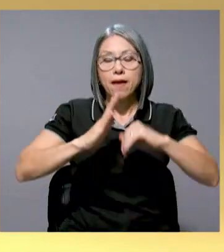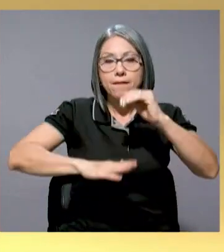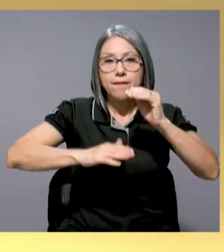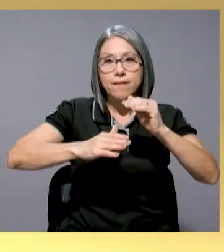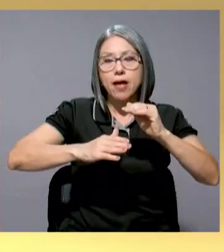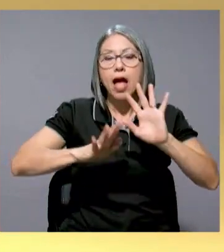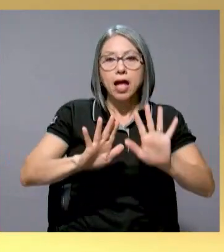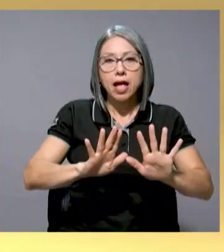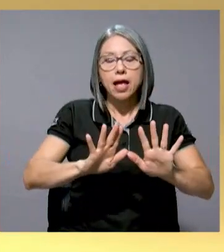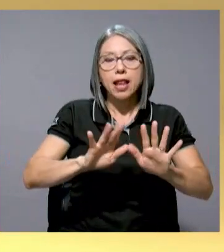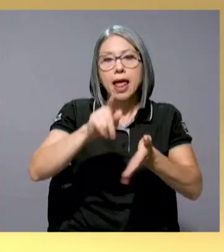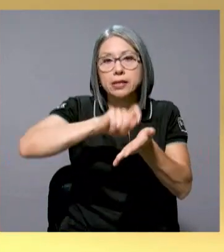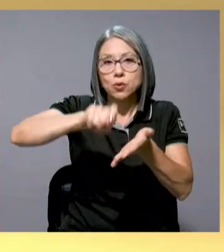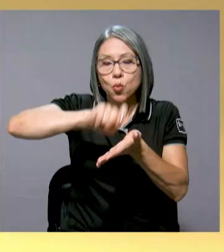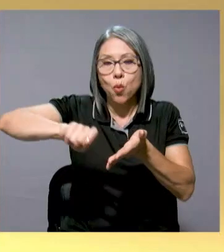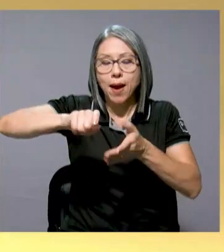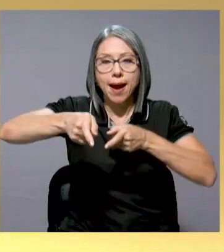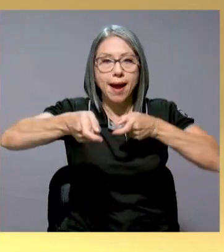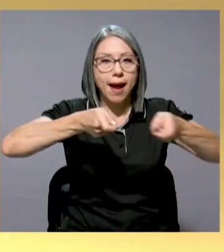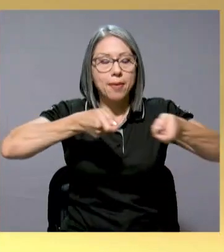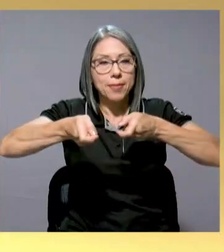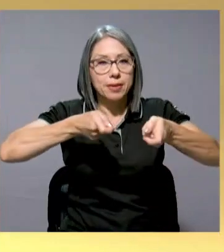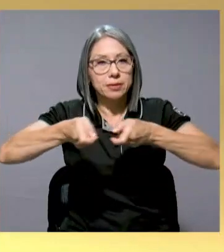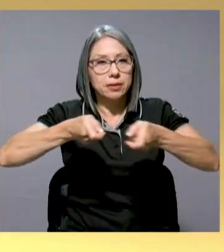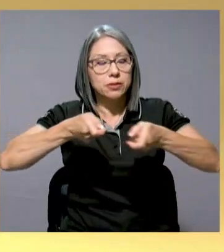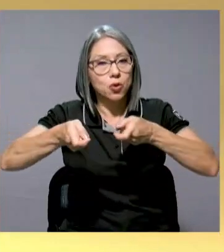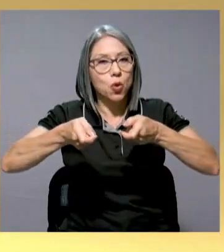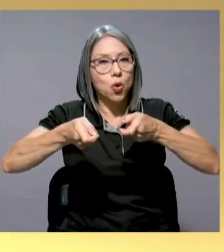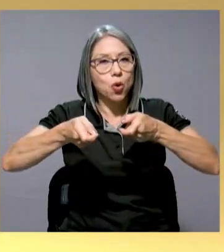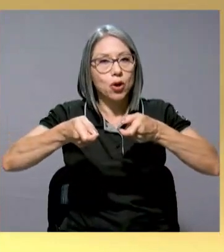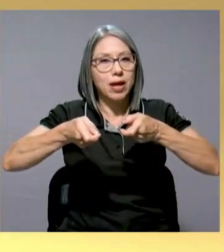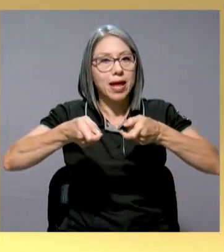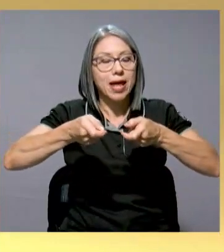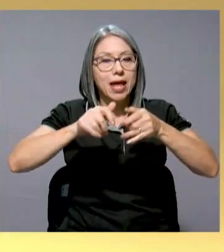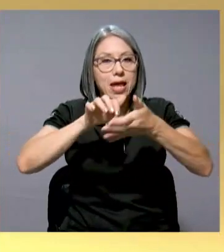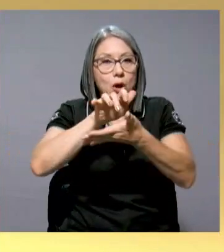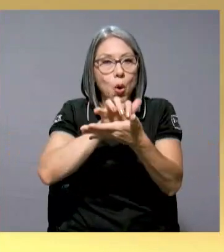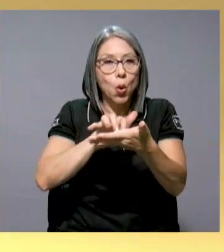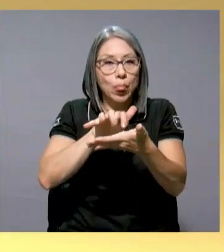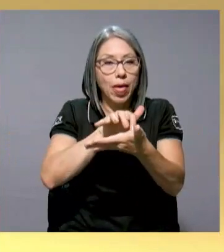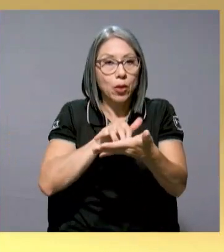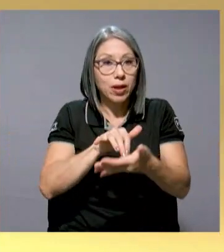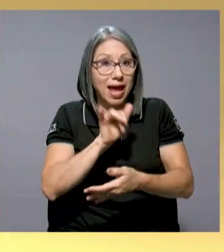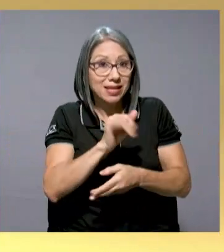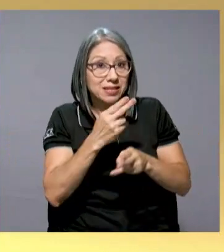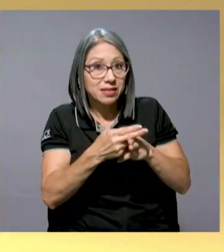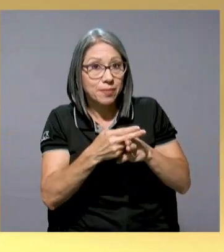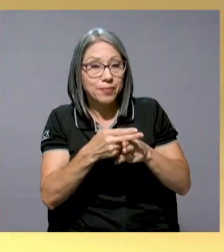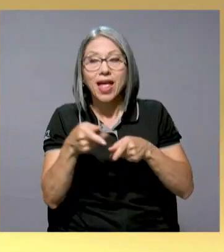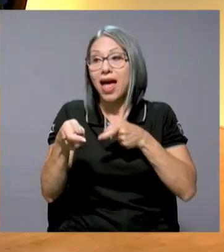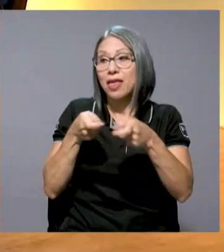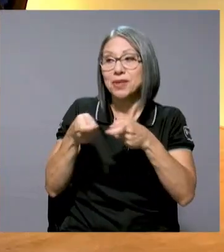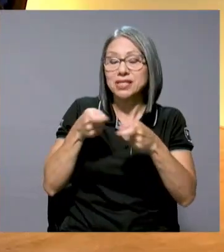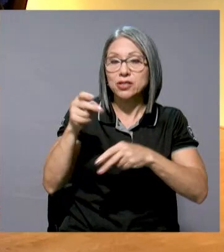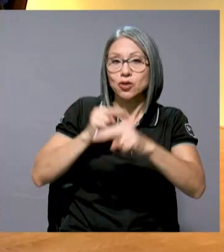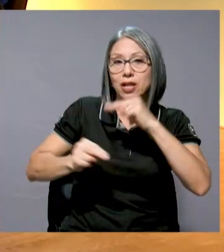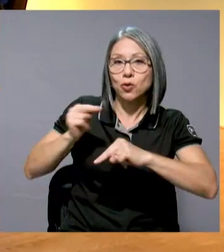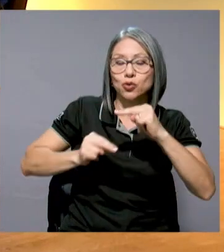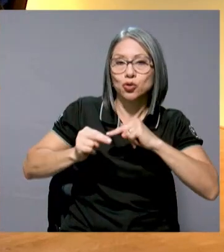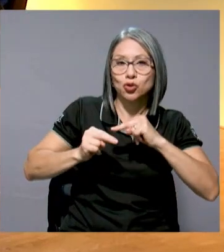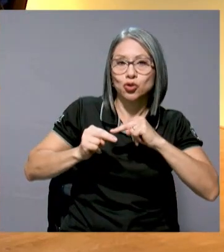la Escuela de Administración y Contaduría, así es como... Administración de negocios. Administración de